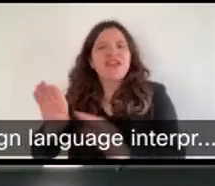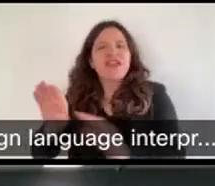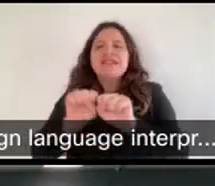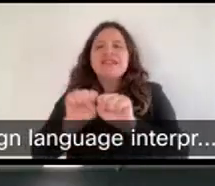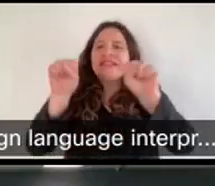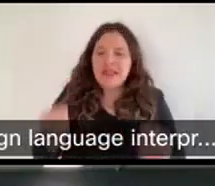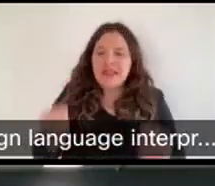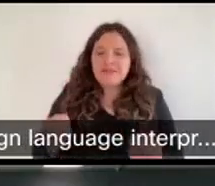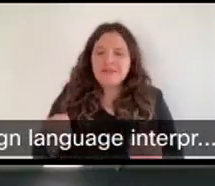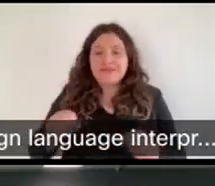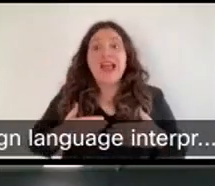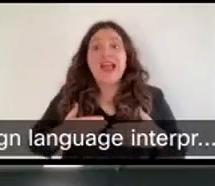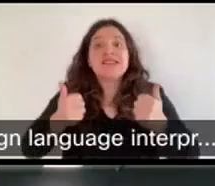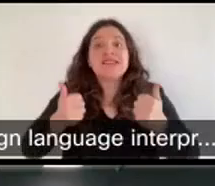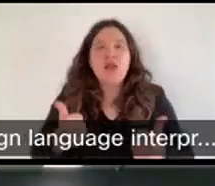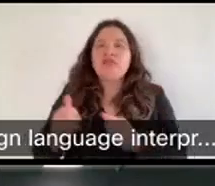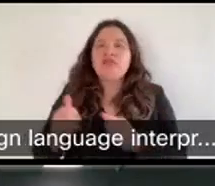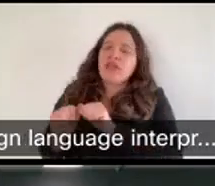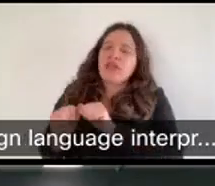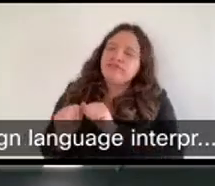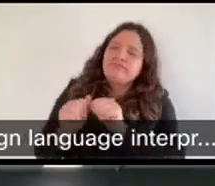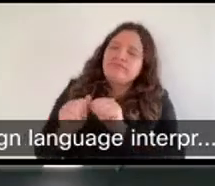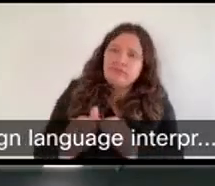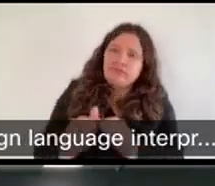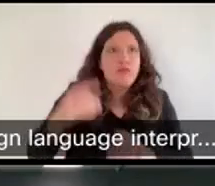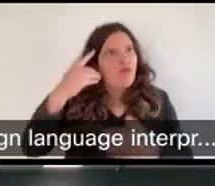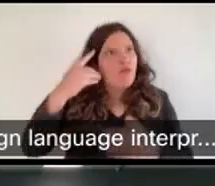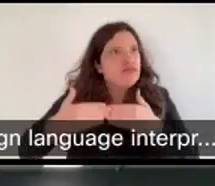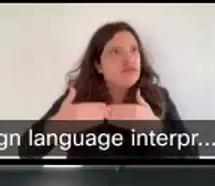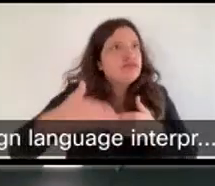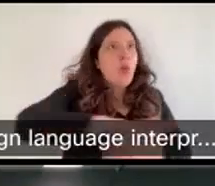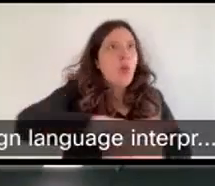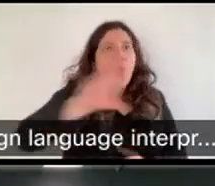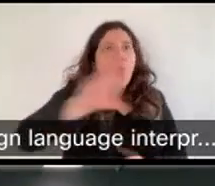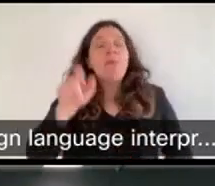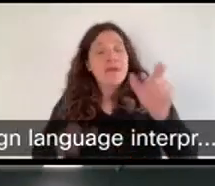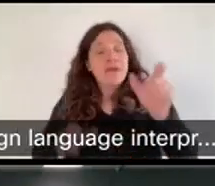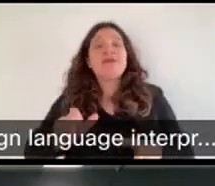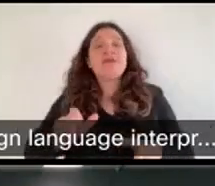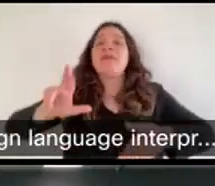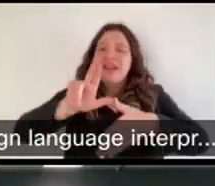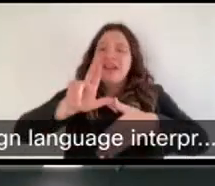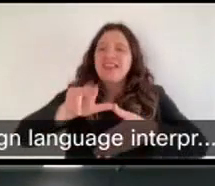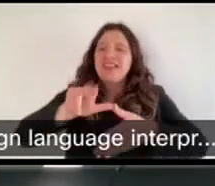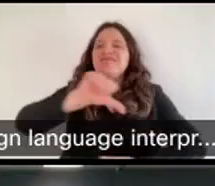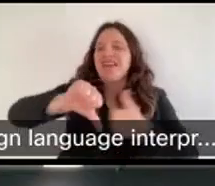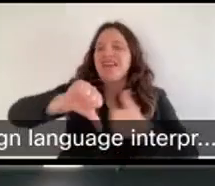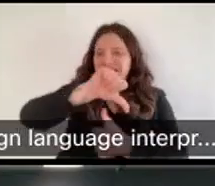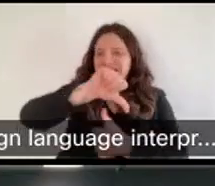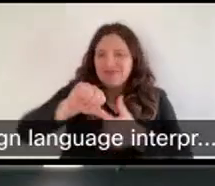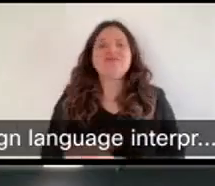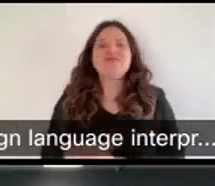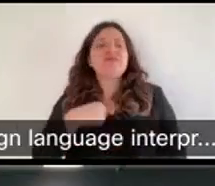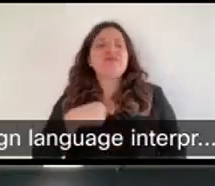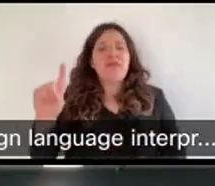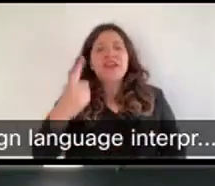Salud Resilientes con cobertura universal en América Latina y el Caribe. Quisiera comenzar saludando muy cordialmente a